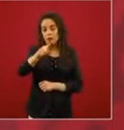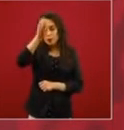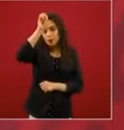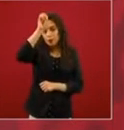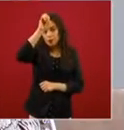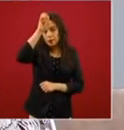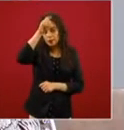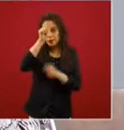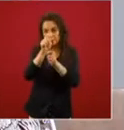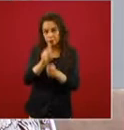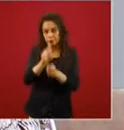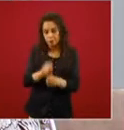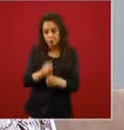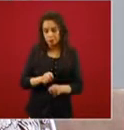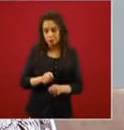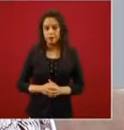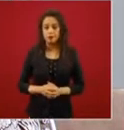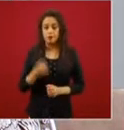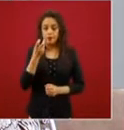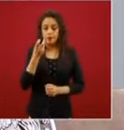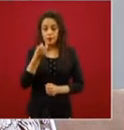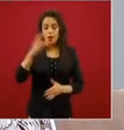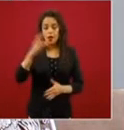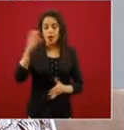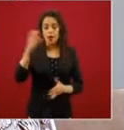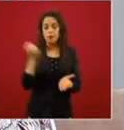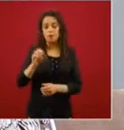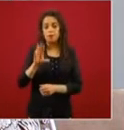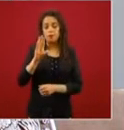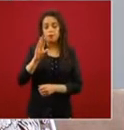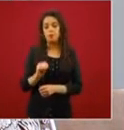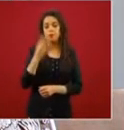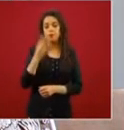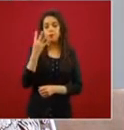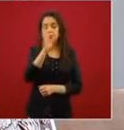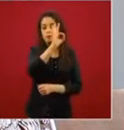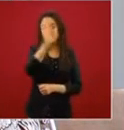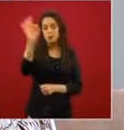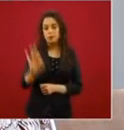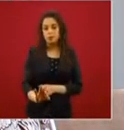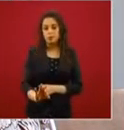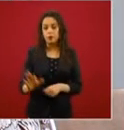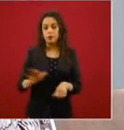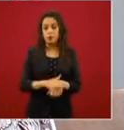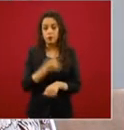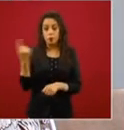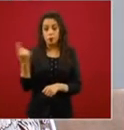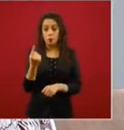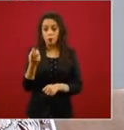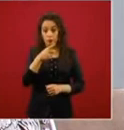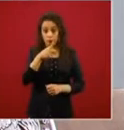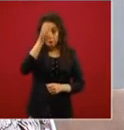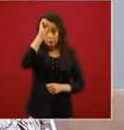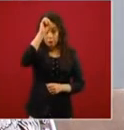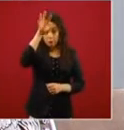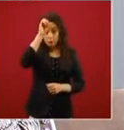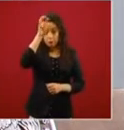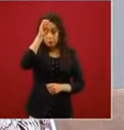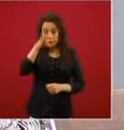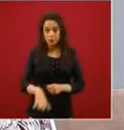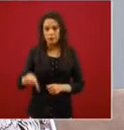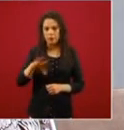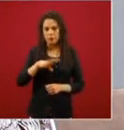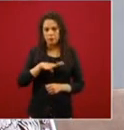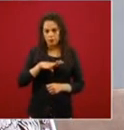en el caso de minería ya se han aprobado el 94%, porque la minería afortunadamente tiene, además que no hay